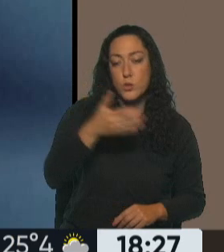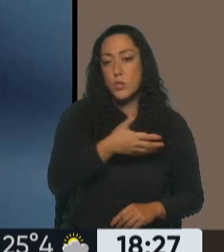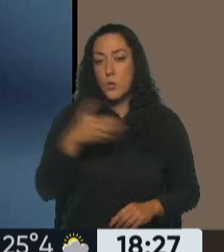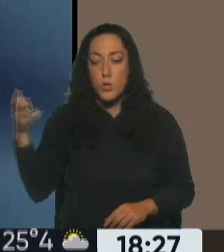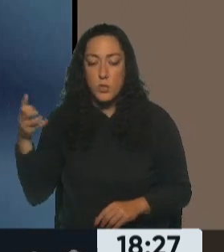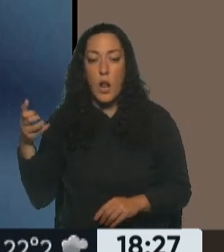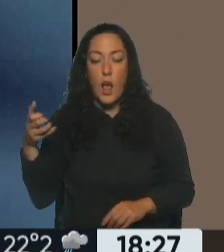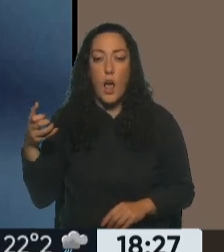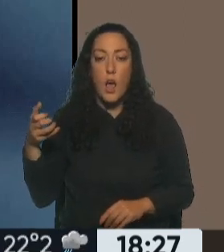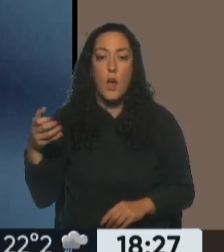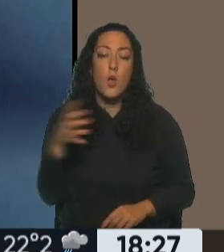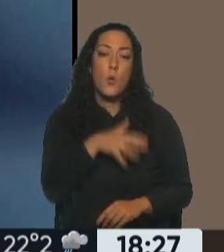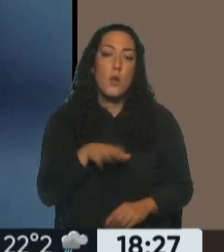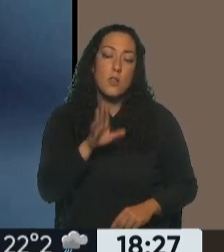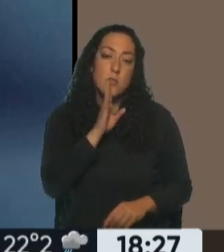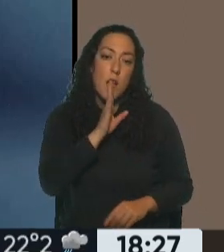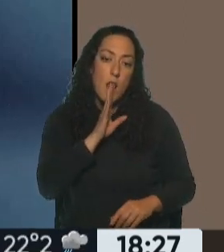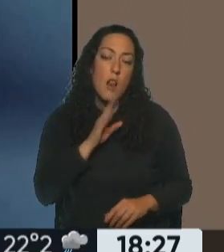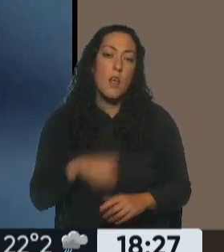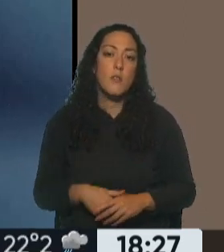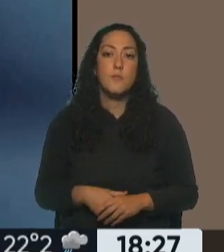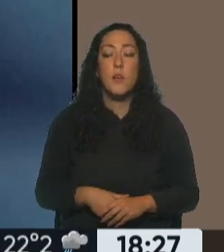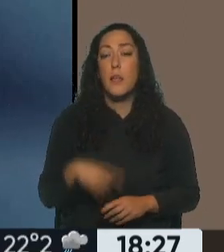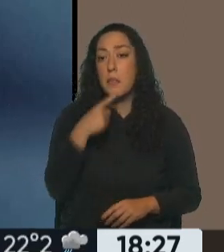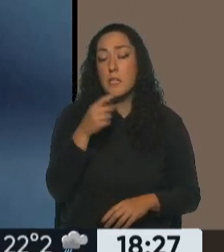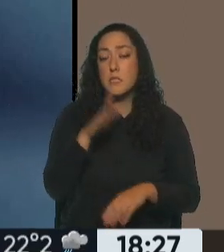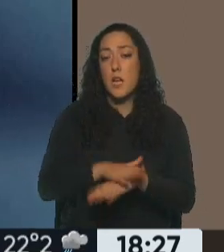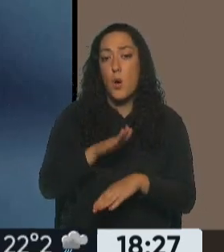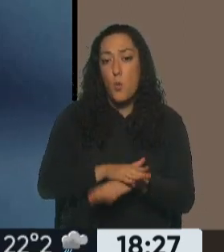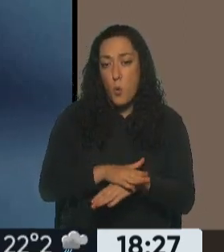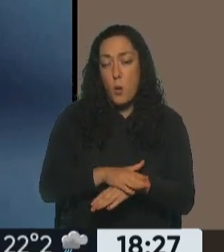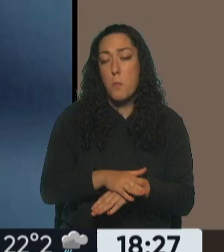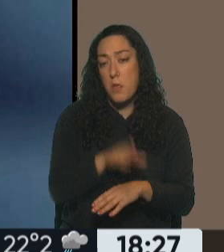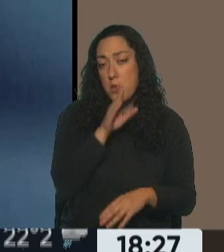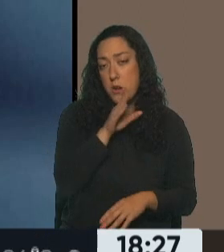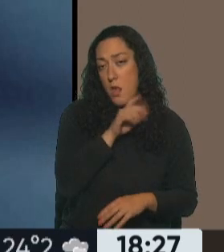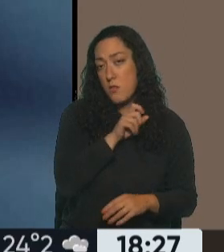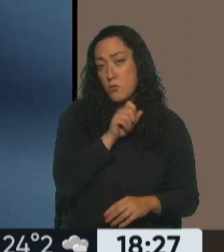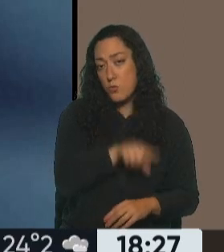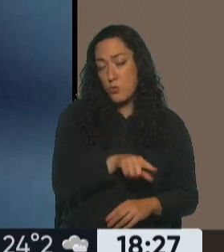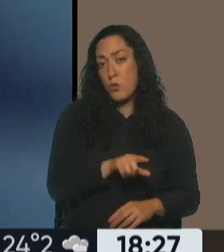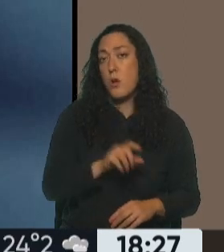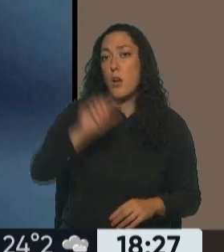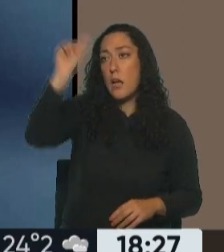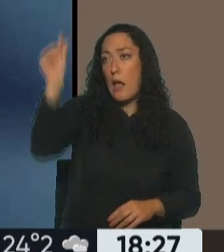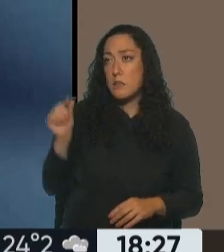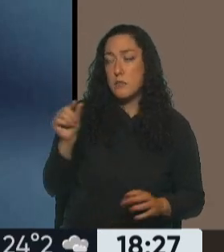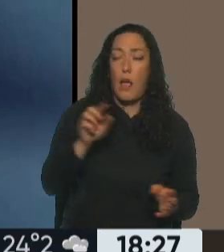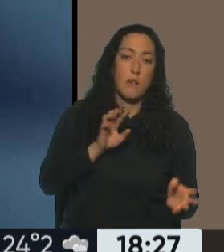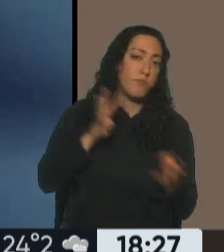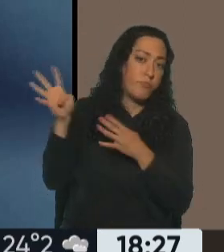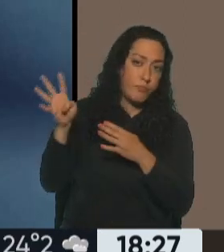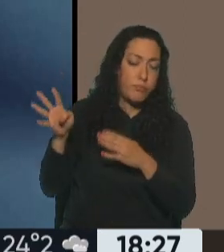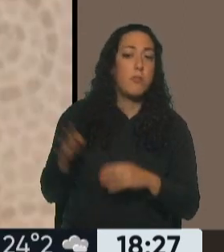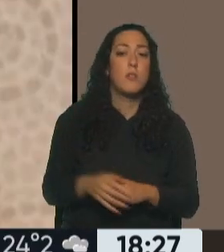en territorio israelí responsabilizaron a una ofensiva de Israel sobre la franja de gaza ocurrido antes